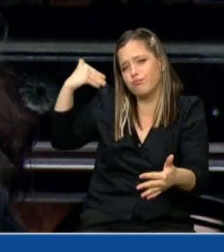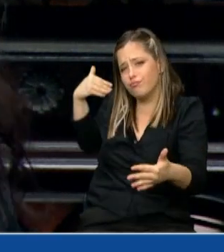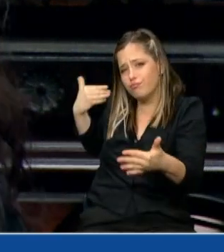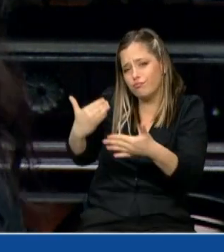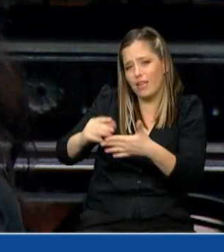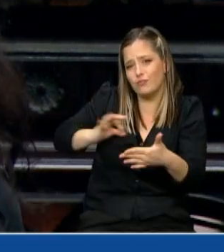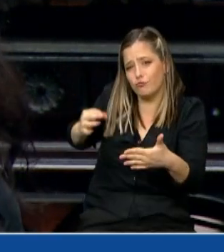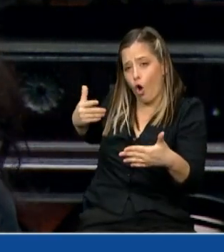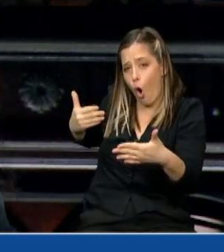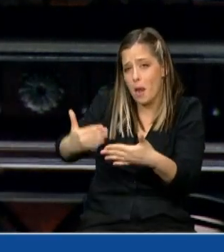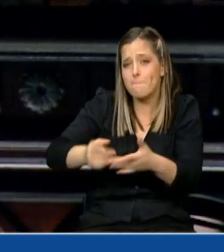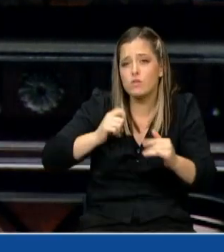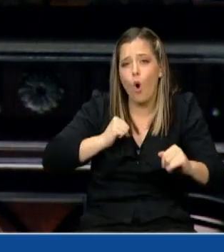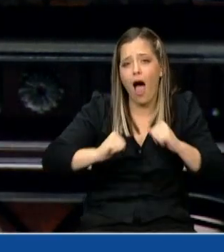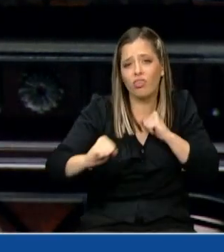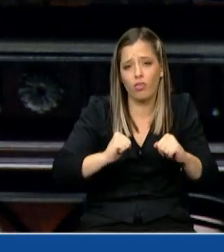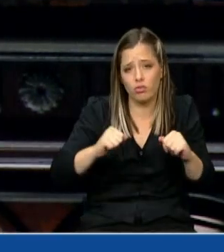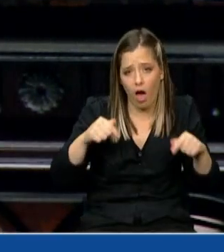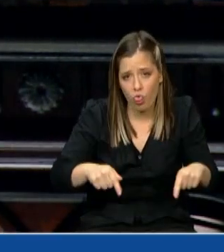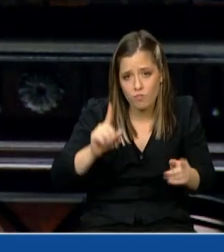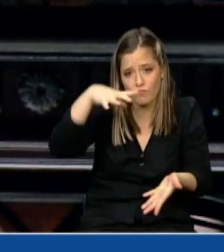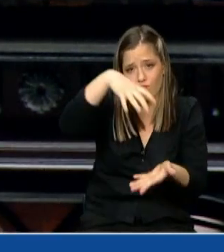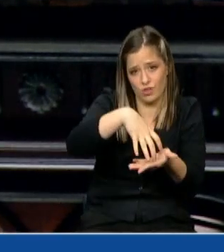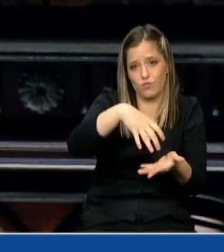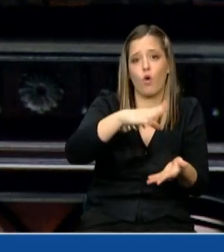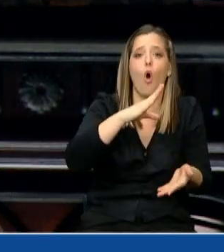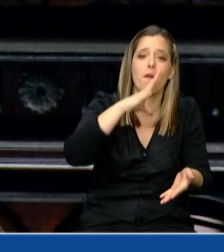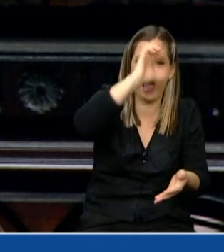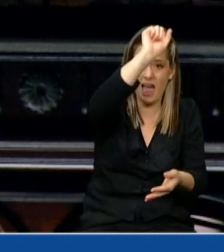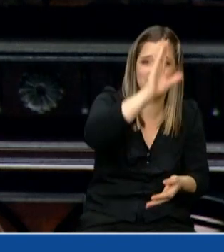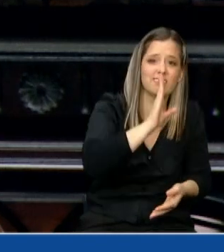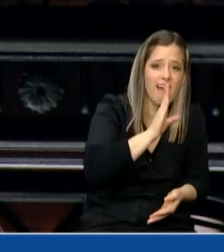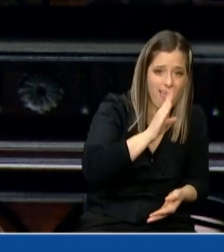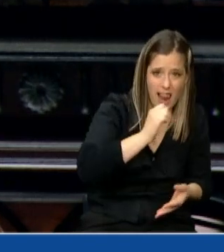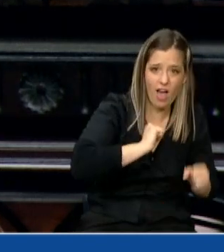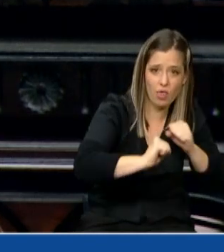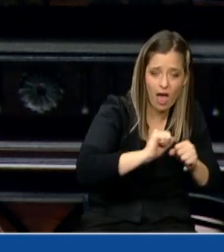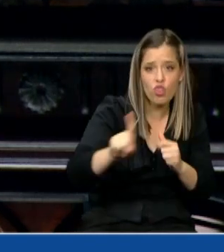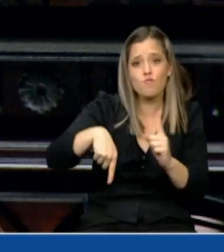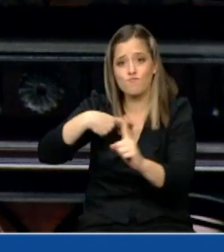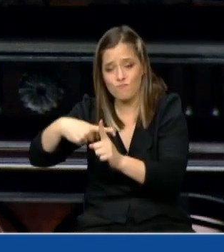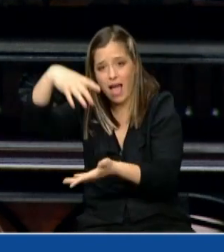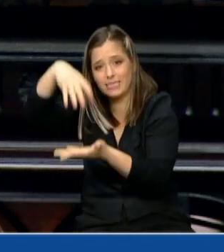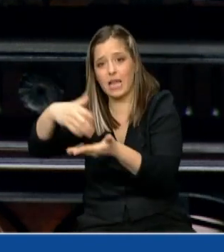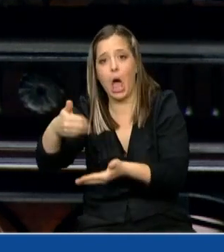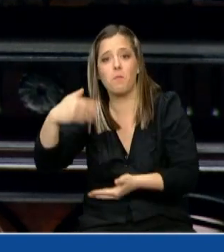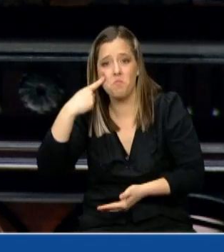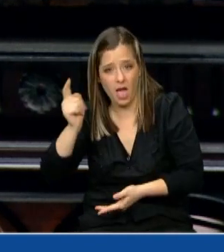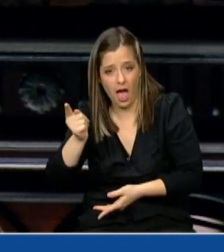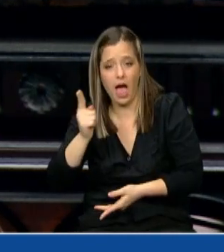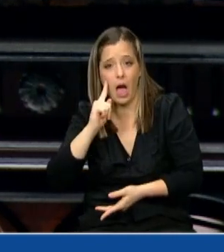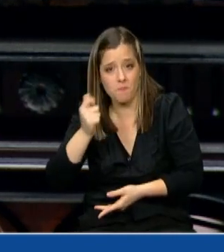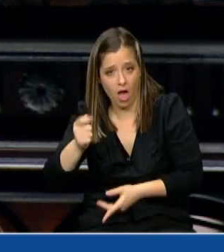con los dos atentados a la Embajada de Israel y a la AMIA, que siguió con el